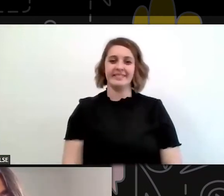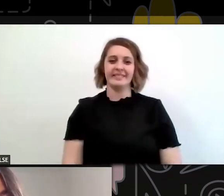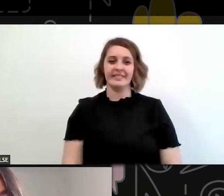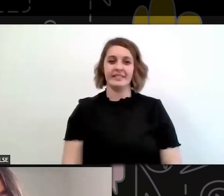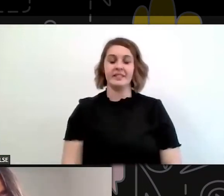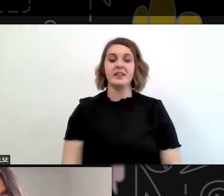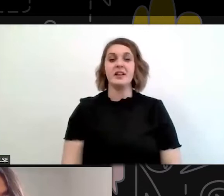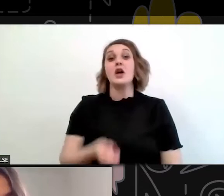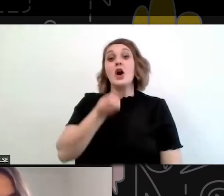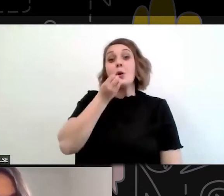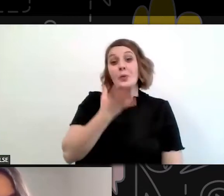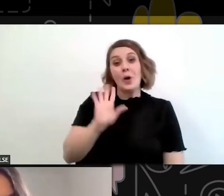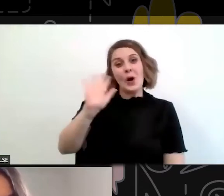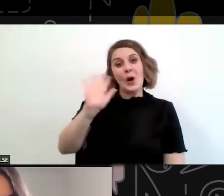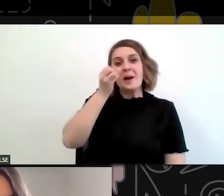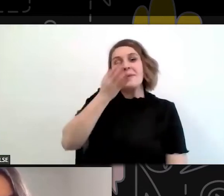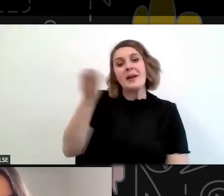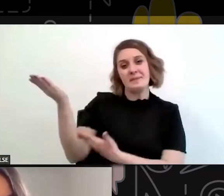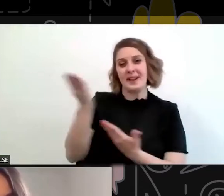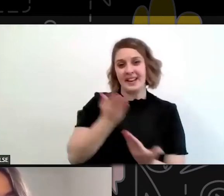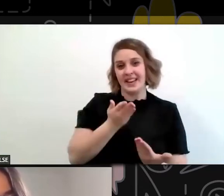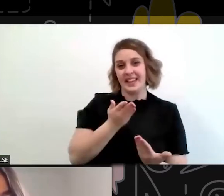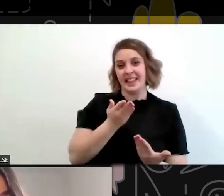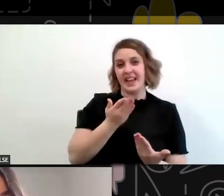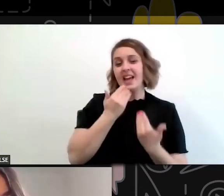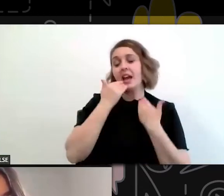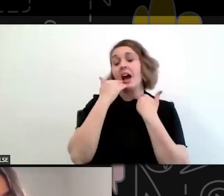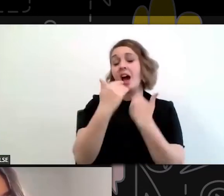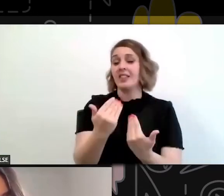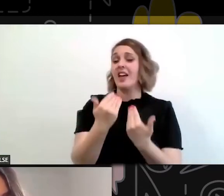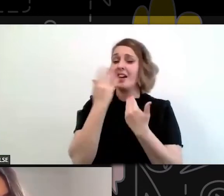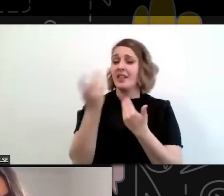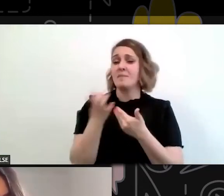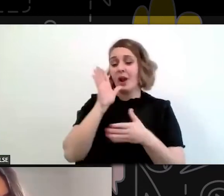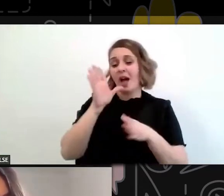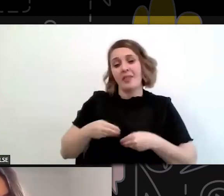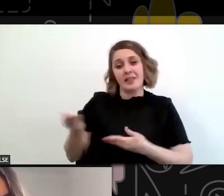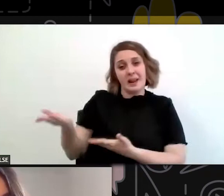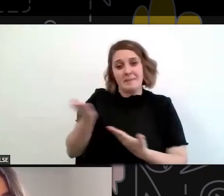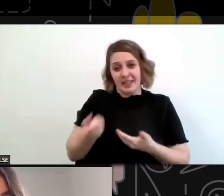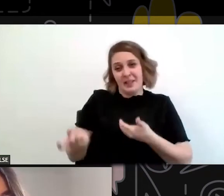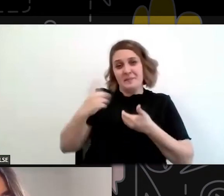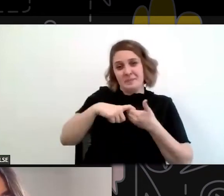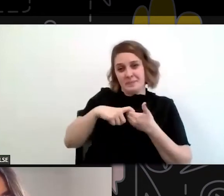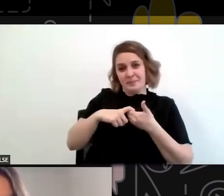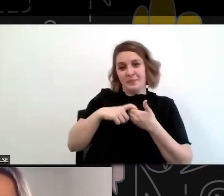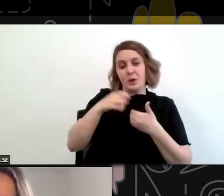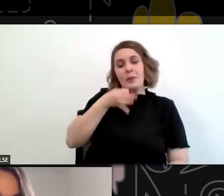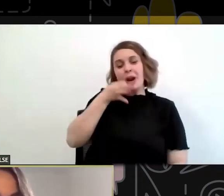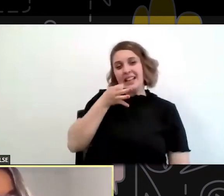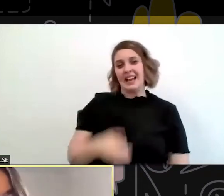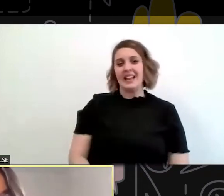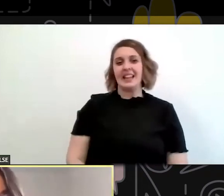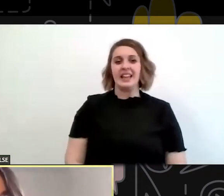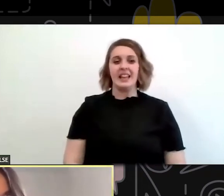Muy buenas, Ana, bienvenida, y sobre todo muchísimas gracias por aceptar estar aquí acompañándonos esta tarde. No,